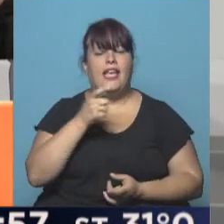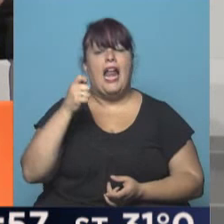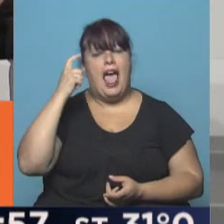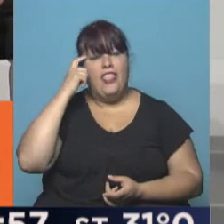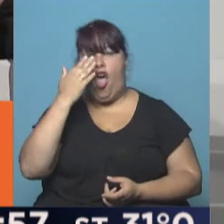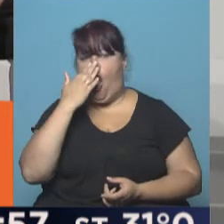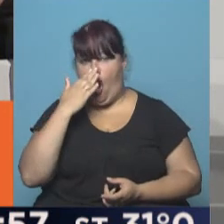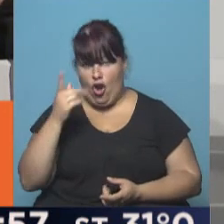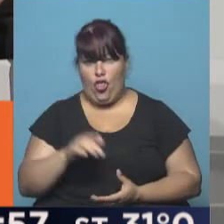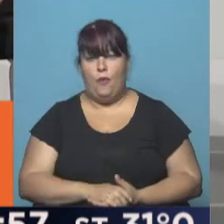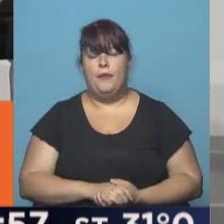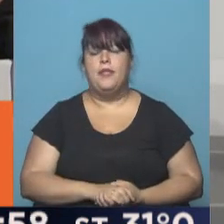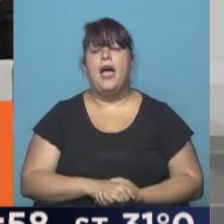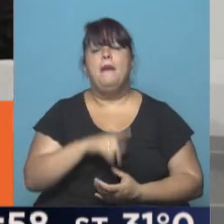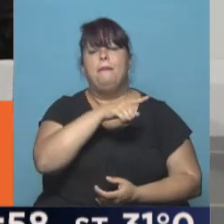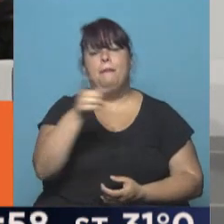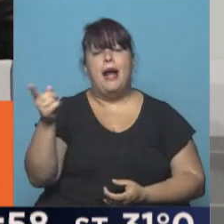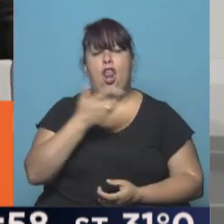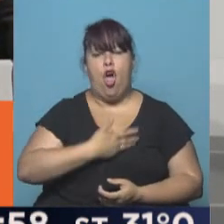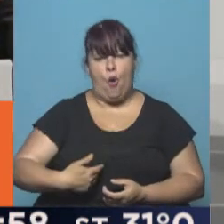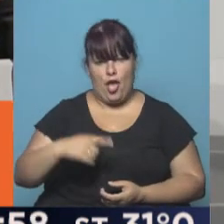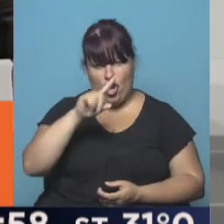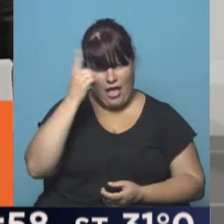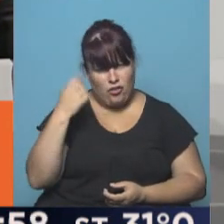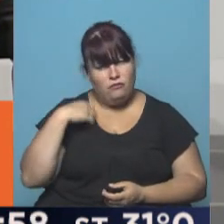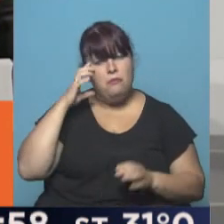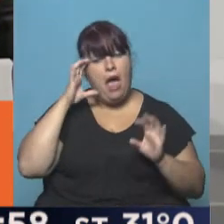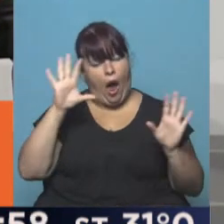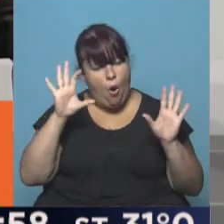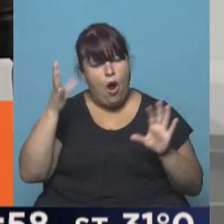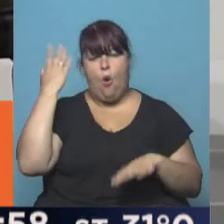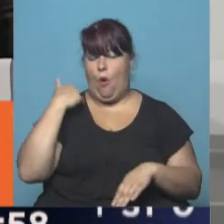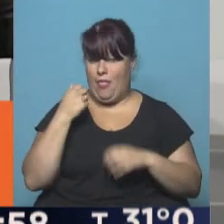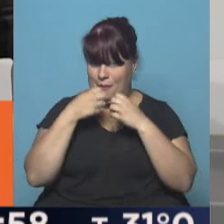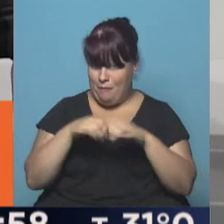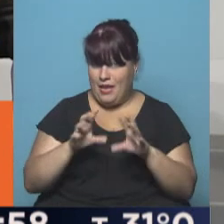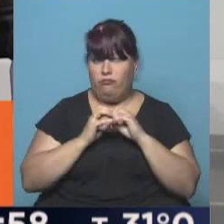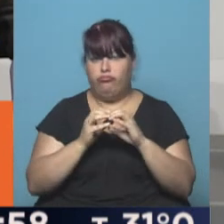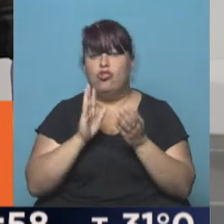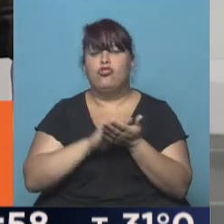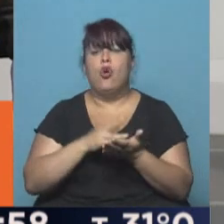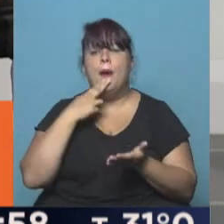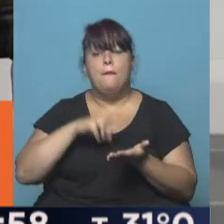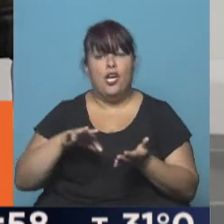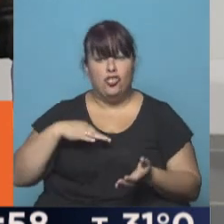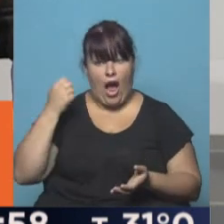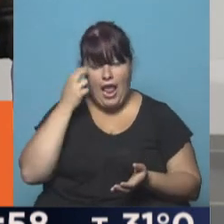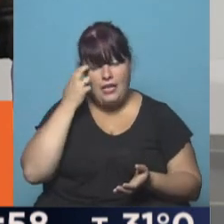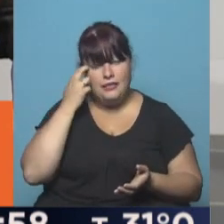de Córdoba. Para los funcionarios nacionales, recuerdo que cuando comenzó a tratarse el tema del impuesto a las